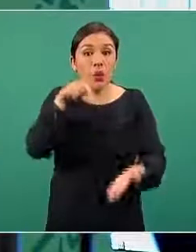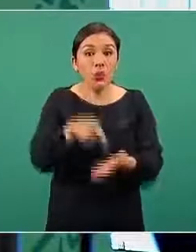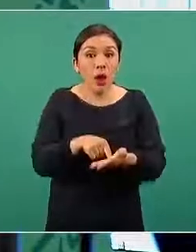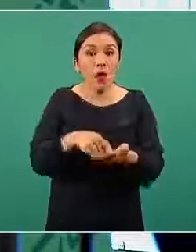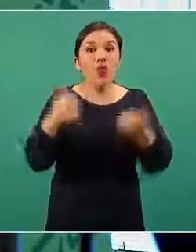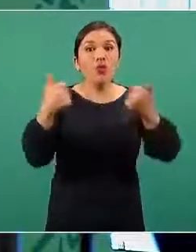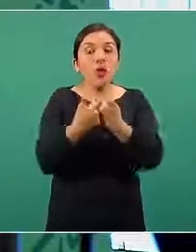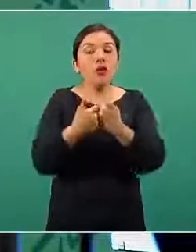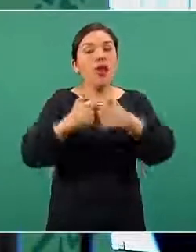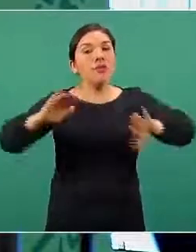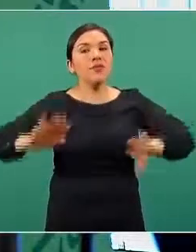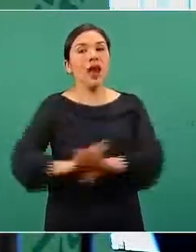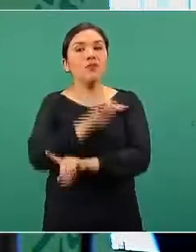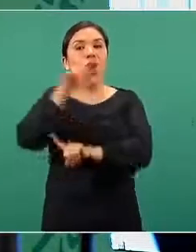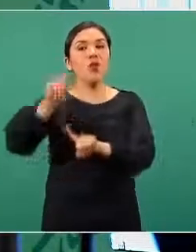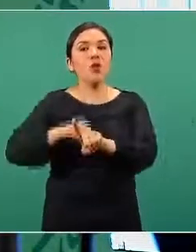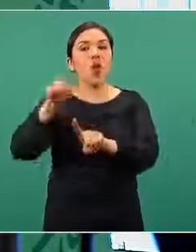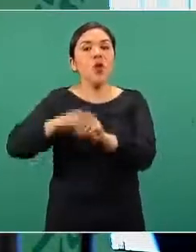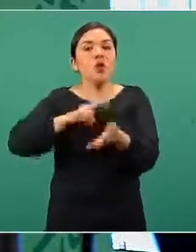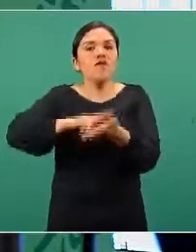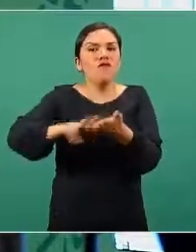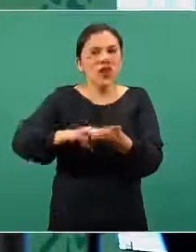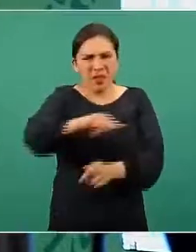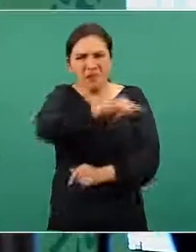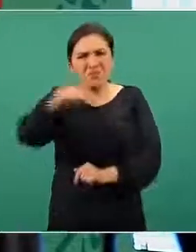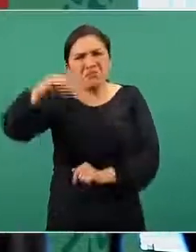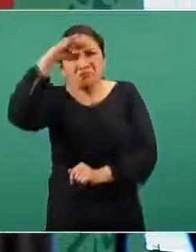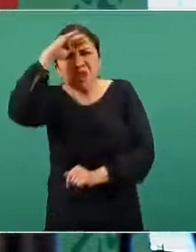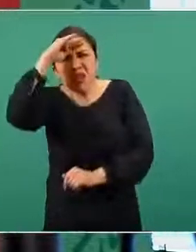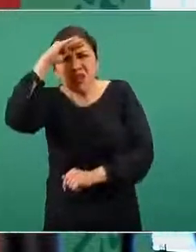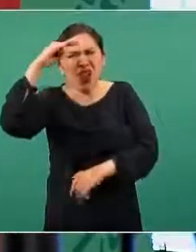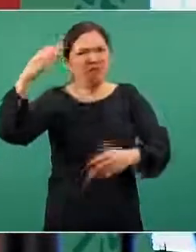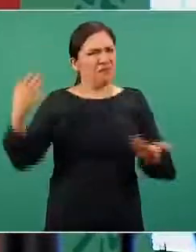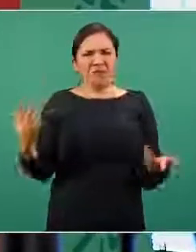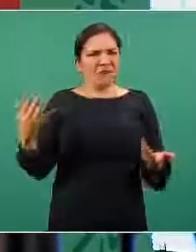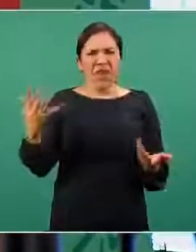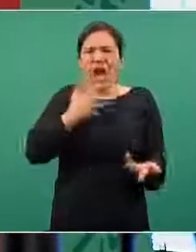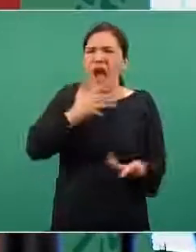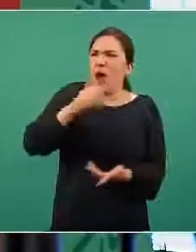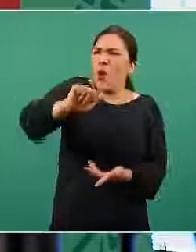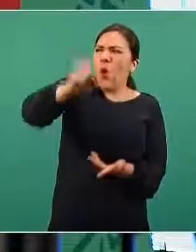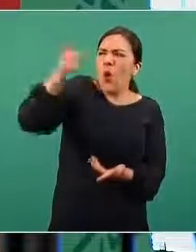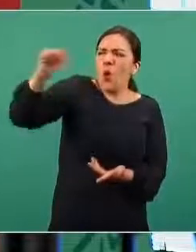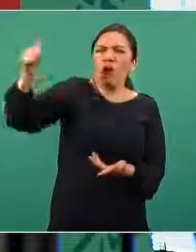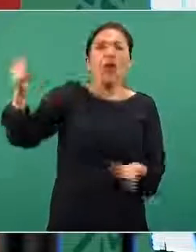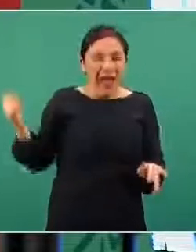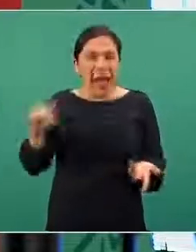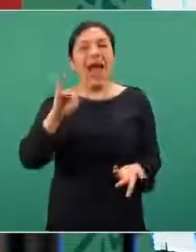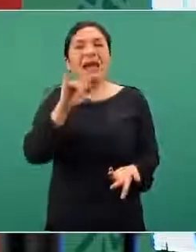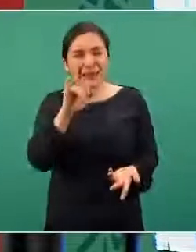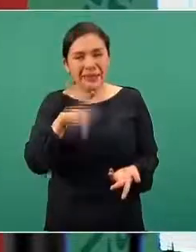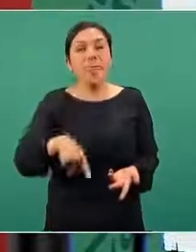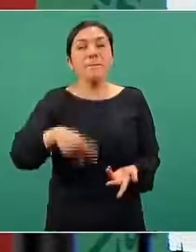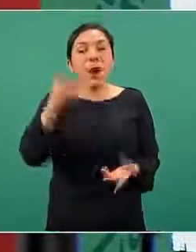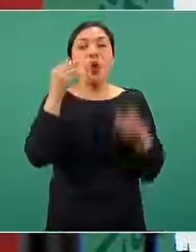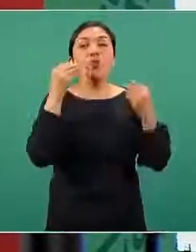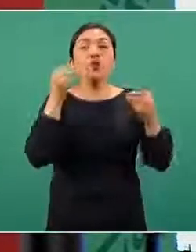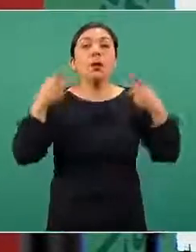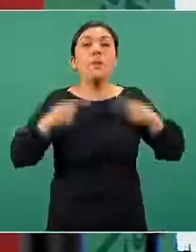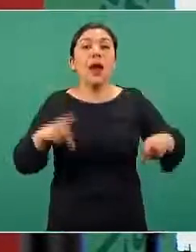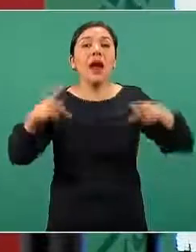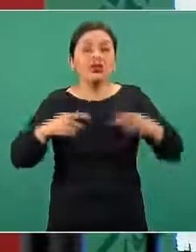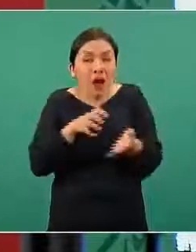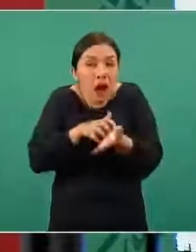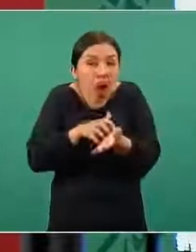en pintarse de verde. Y alguien dirían ustedes, pero están otros. Sí, nada más que la densidad de población es misma.